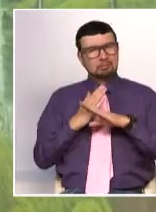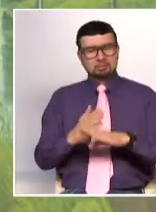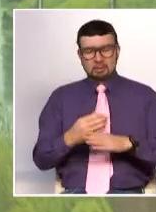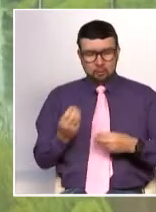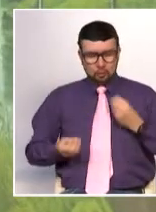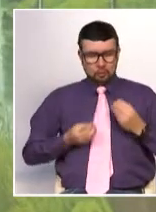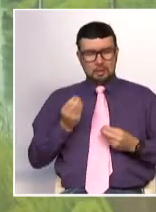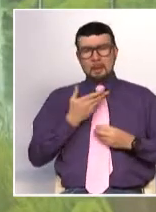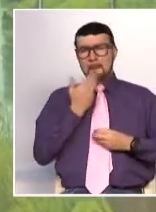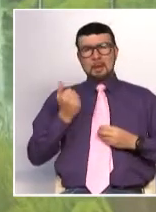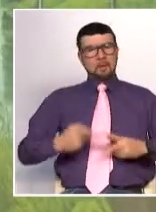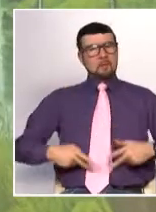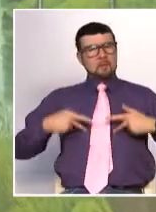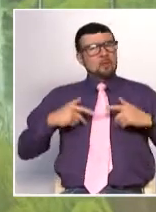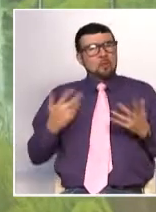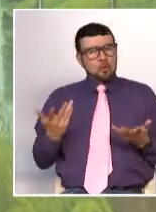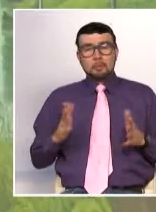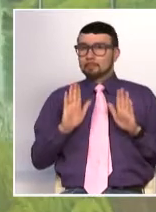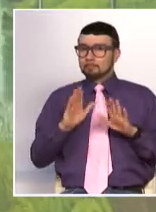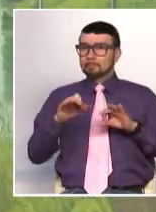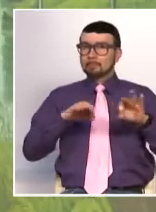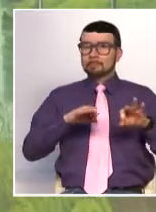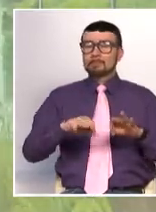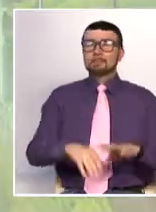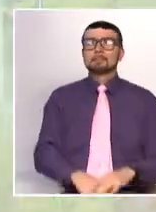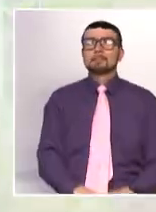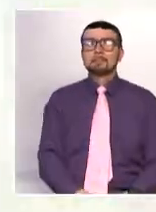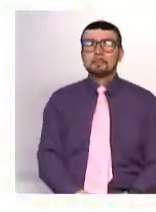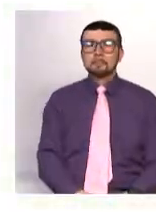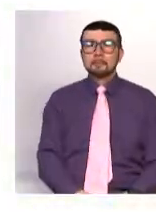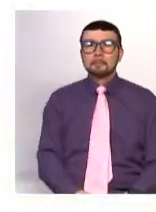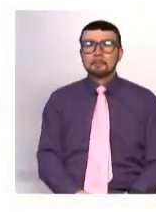nuestra salud después de este corte comerciales